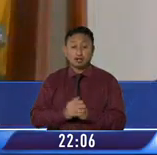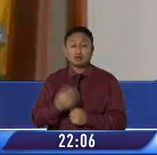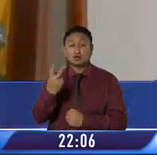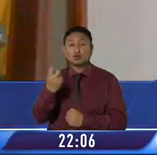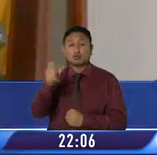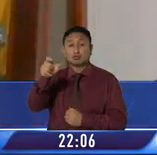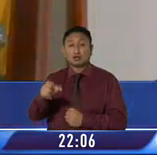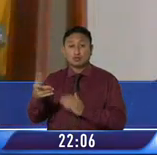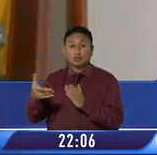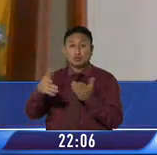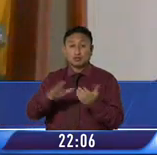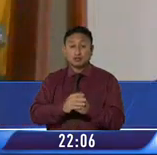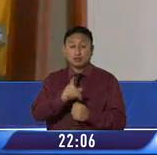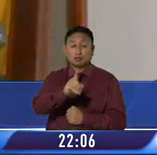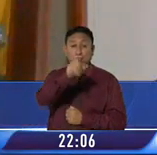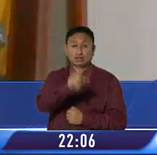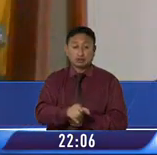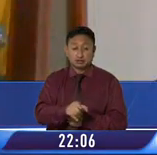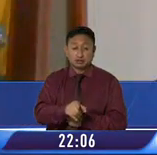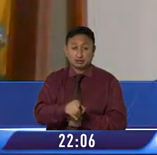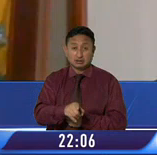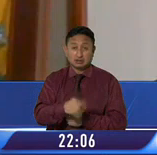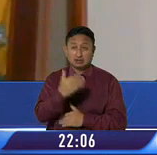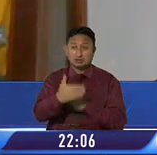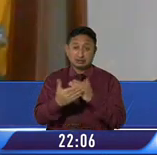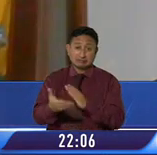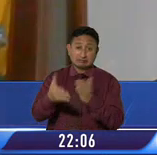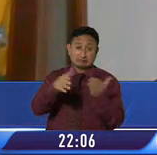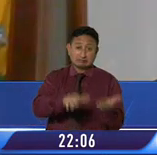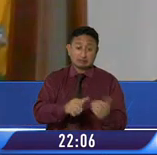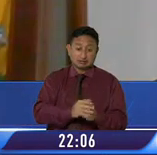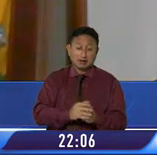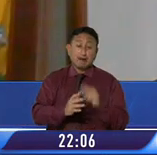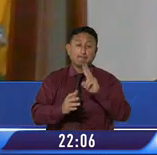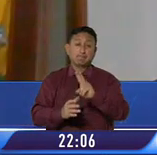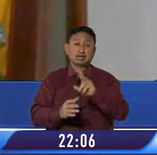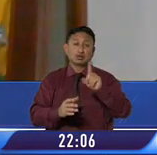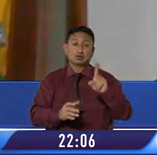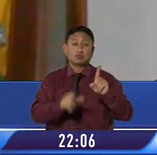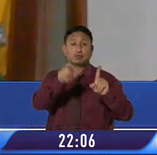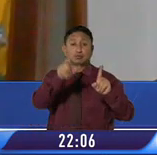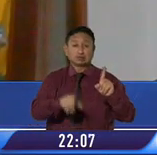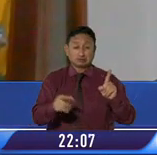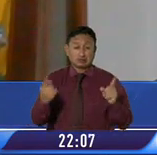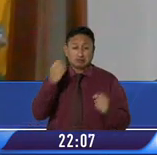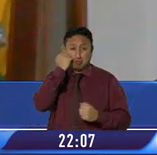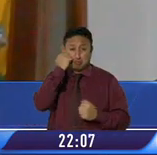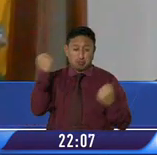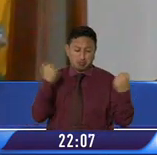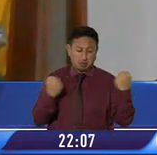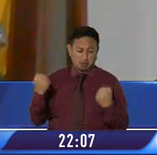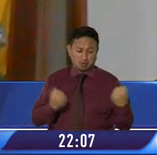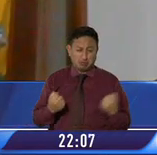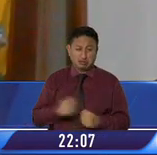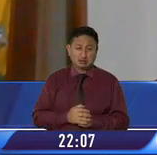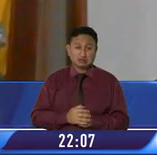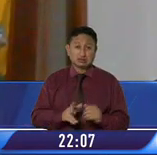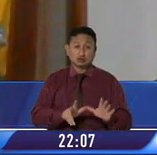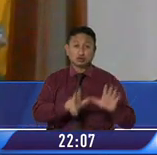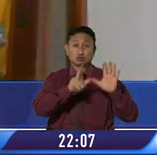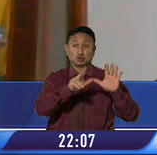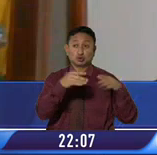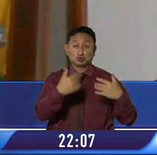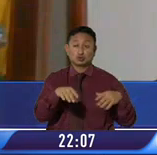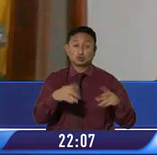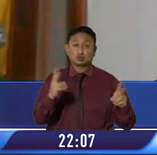una persona falleció después de la medianoche, 21 heridos y 8 que se encuentran en un estado crítico.